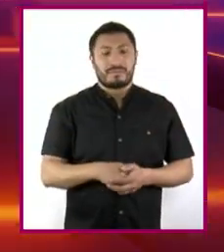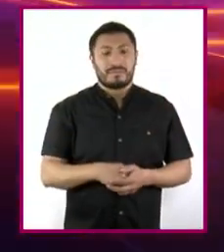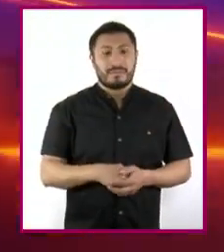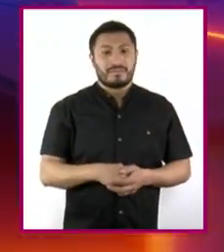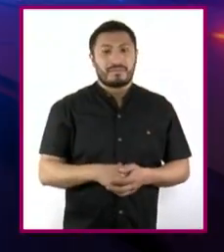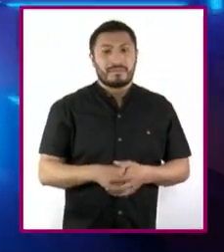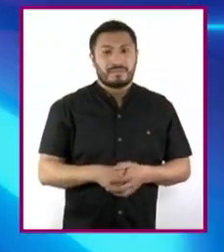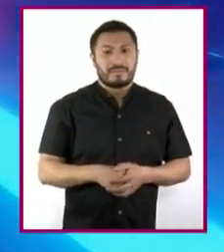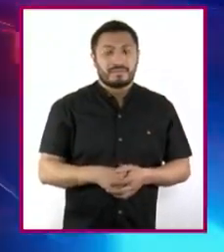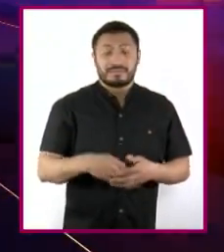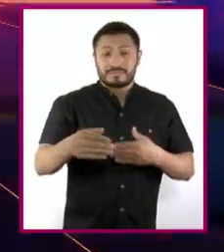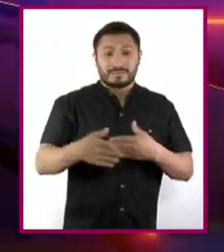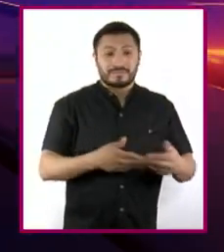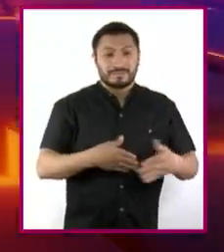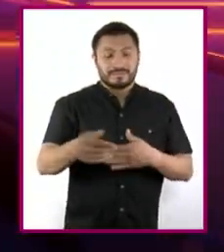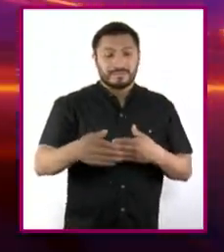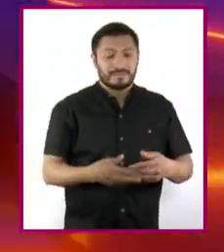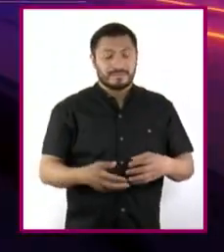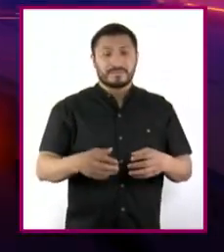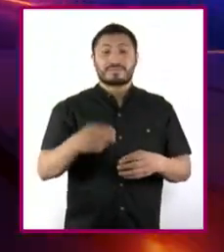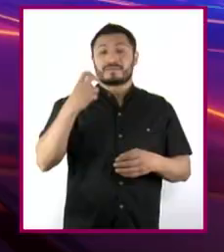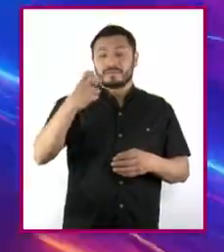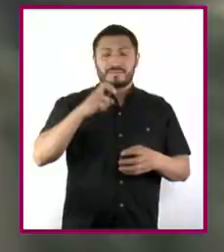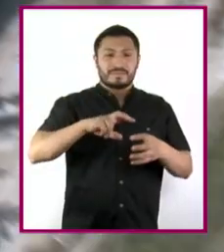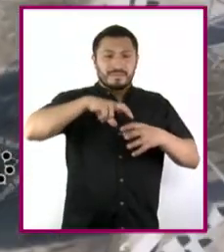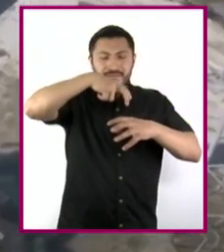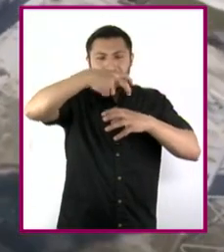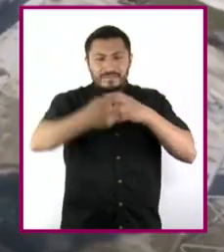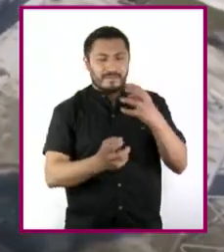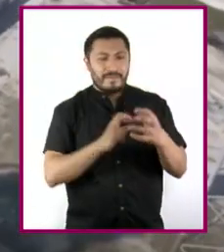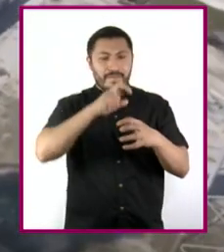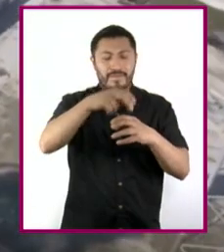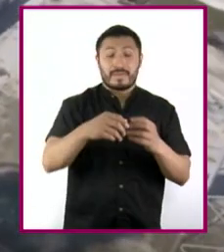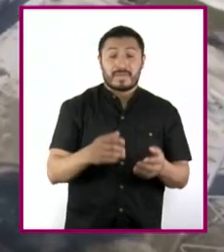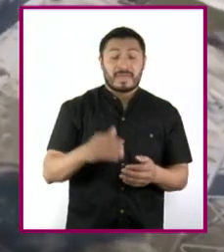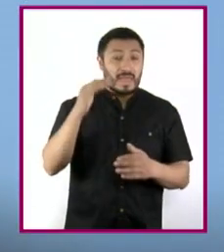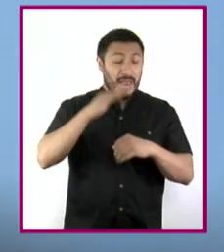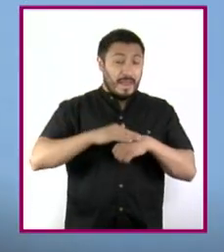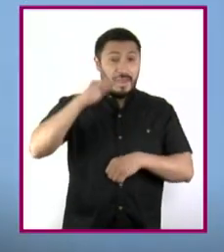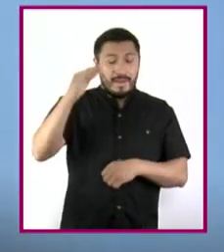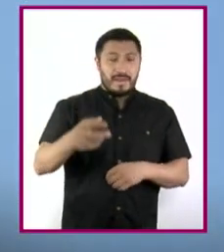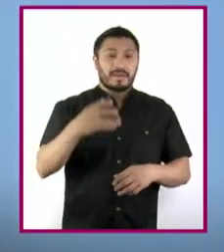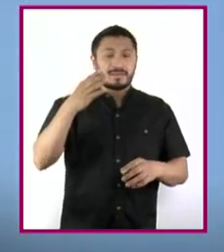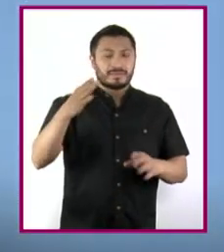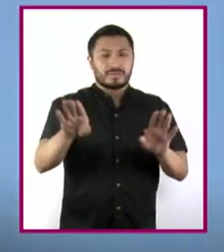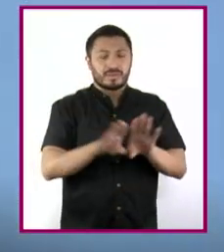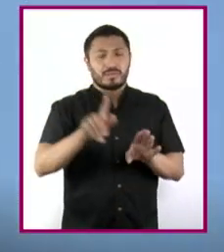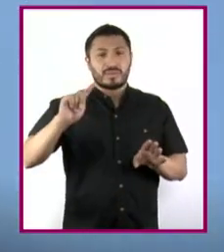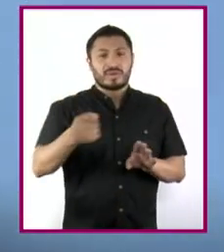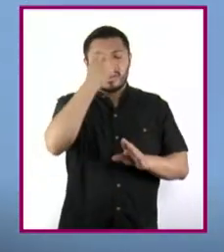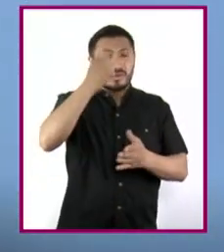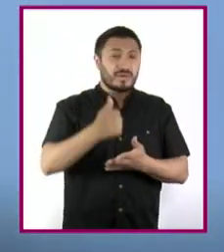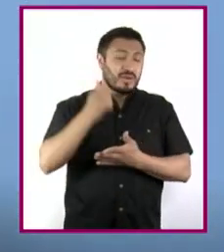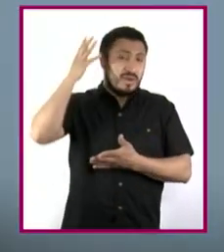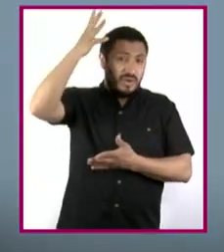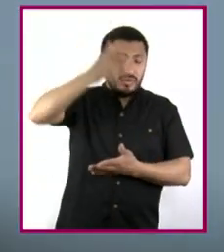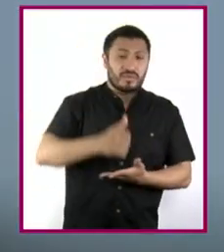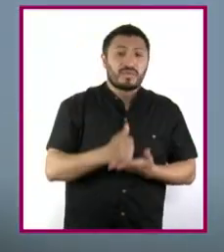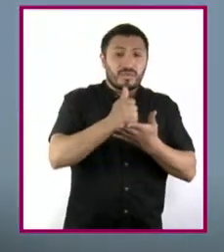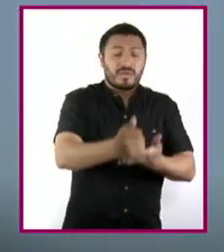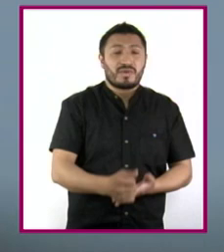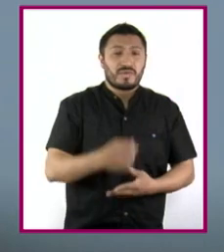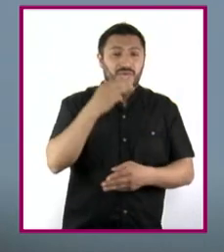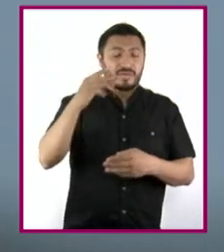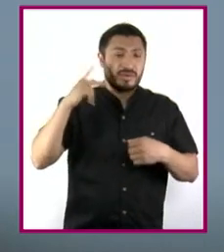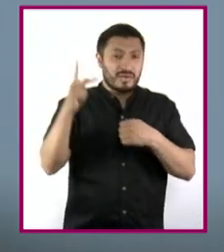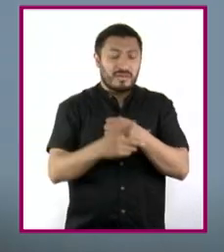la actualidad, el auge de los nanosatélites va en aumento y promete ser la tecnología que permita a nuestro país insertarse en